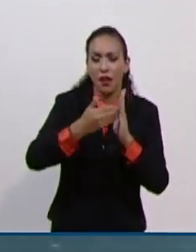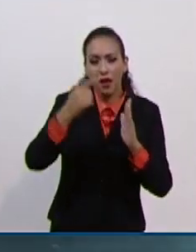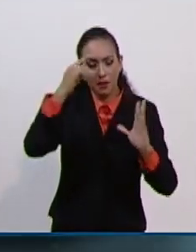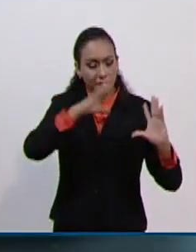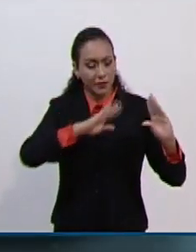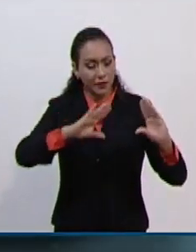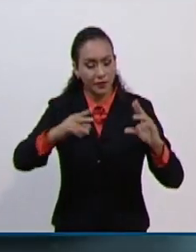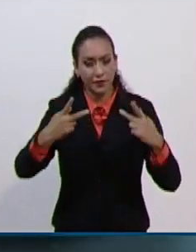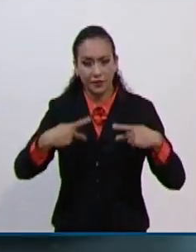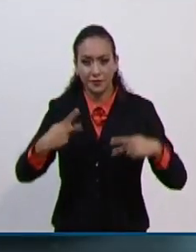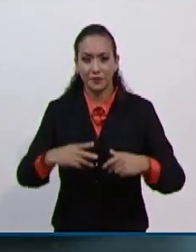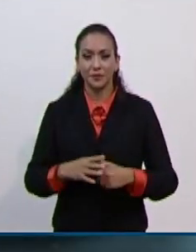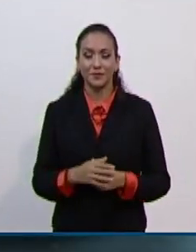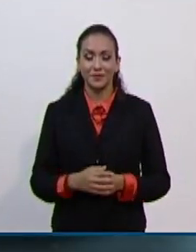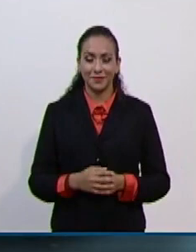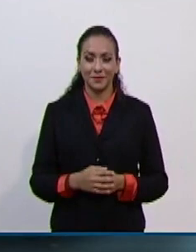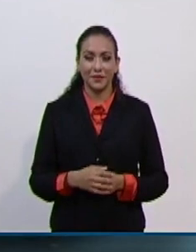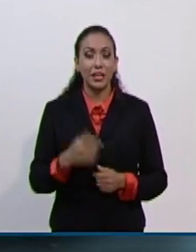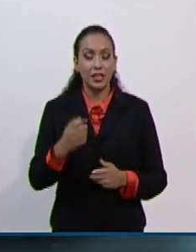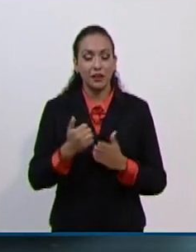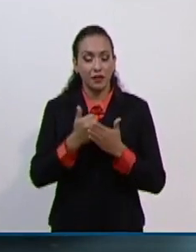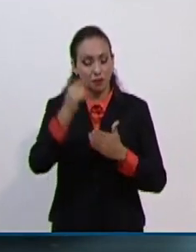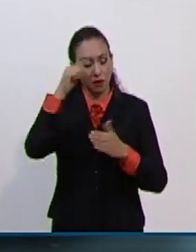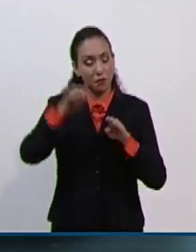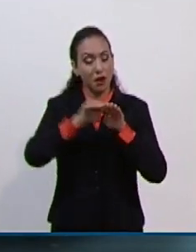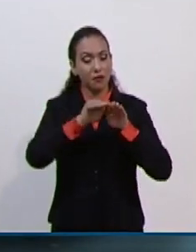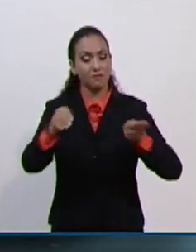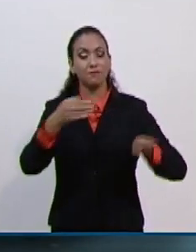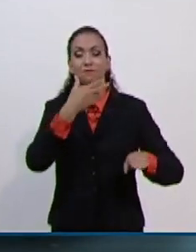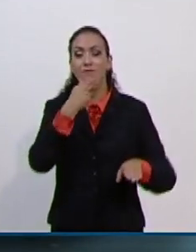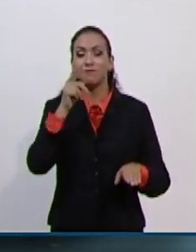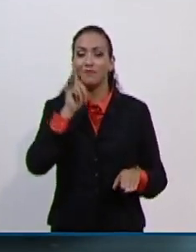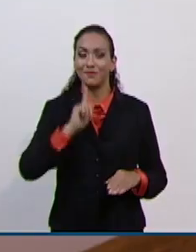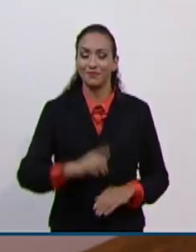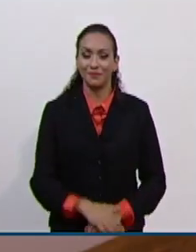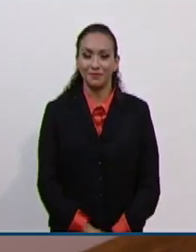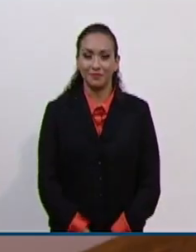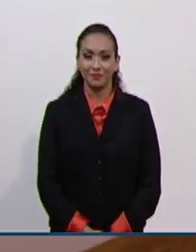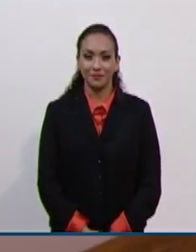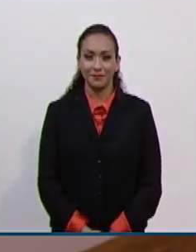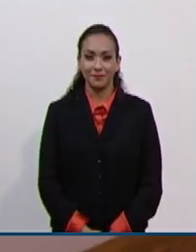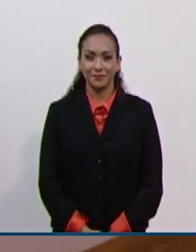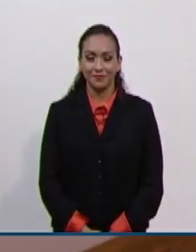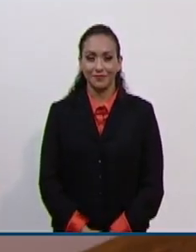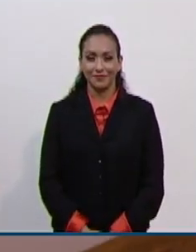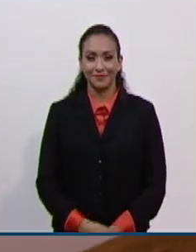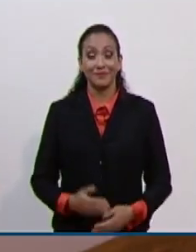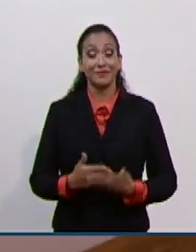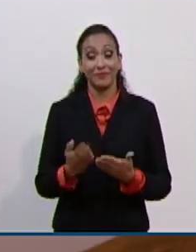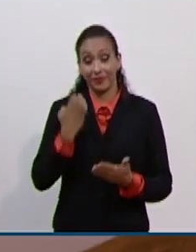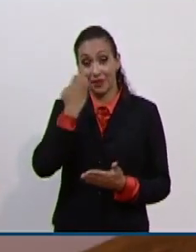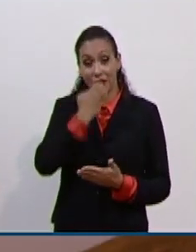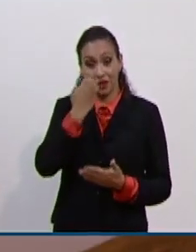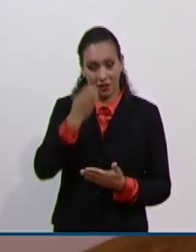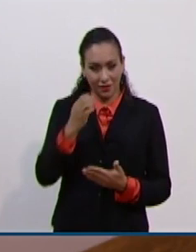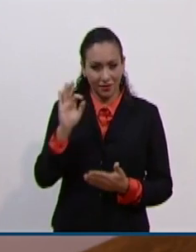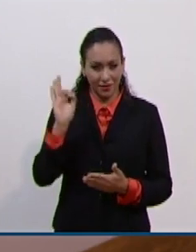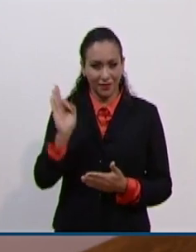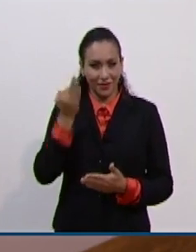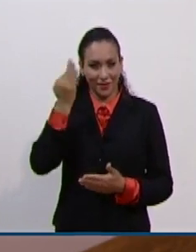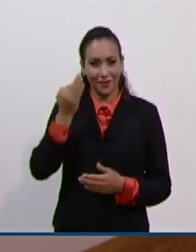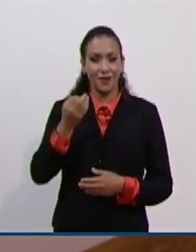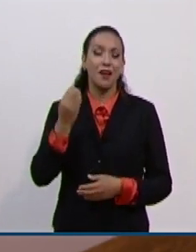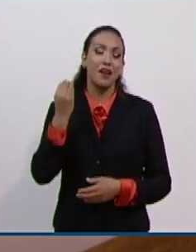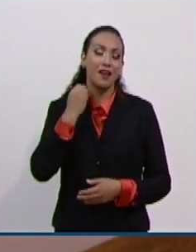sensibilización. Para el canal del Poder Judicial de la Federación, Jesús Daza. Y la Escuela Federal de Formación